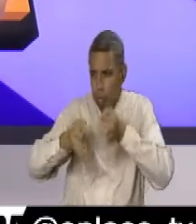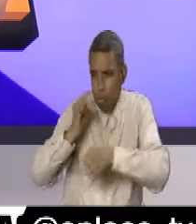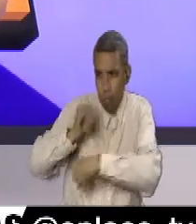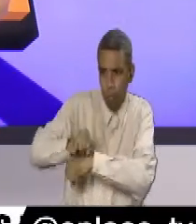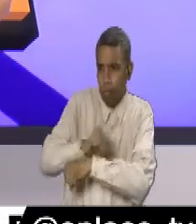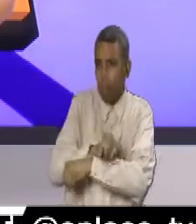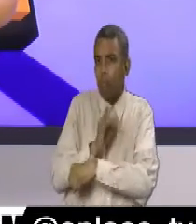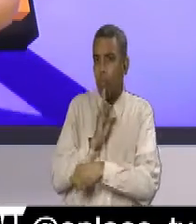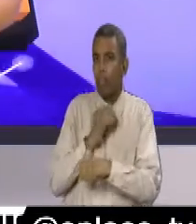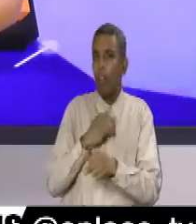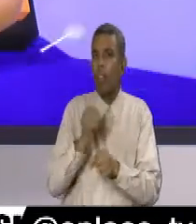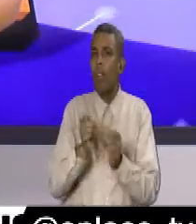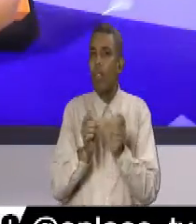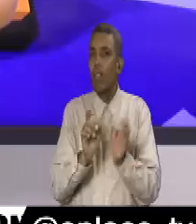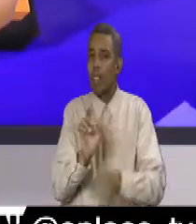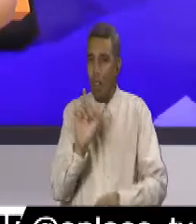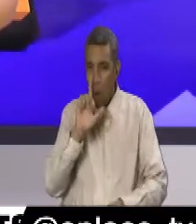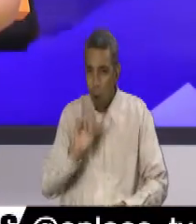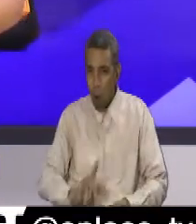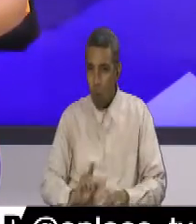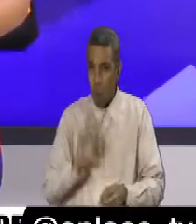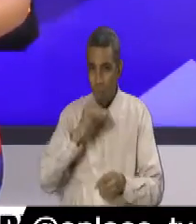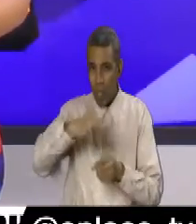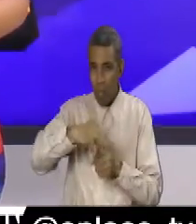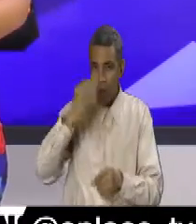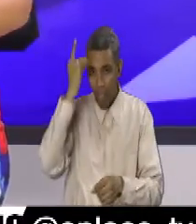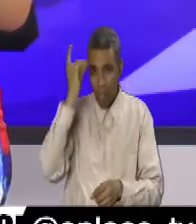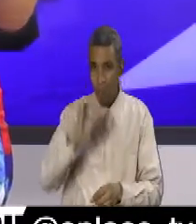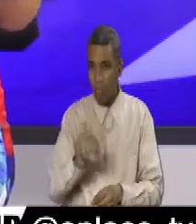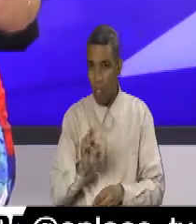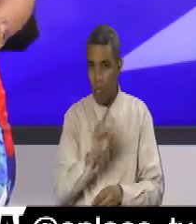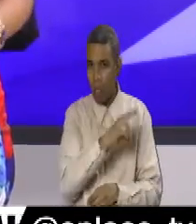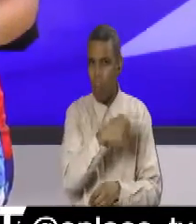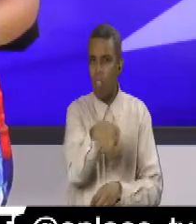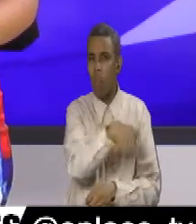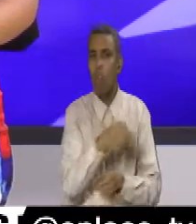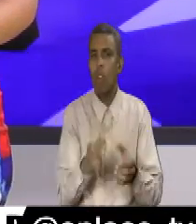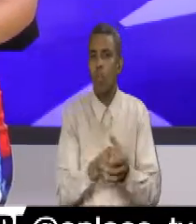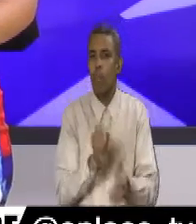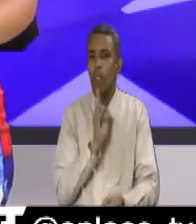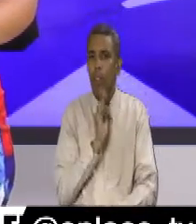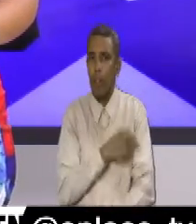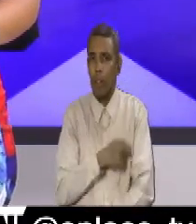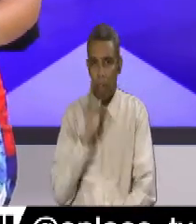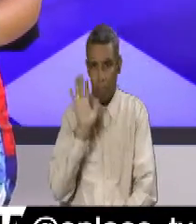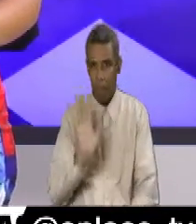2 de julio. En instantes, estas y otras informaciones de su interés aquí en Enlace Noticias.